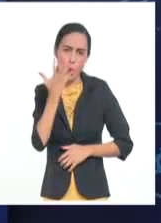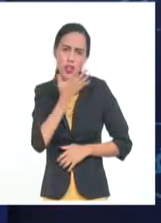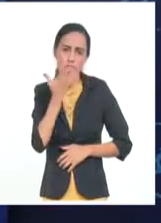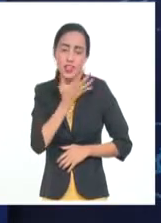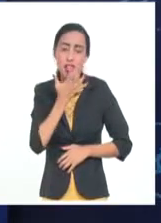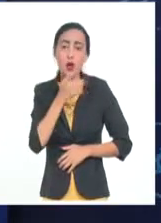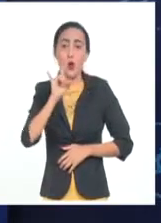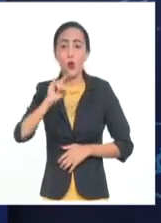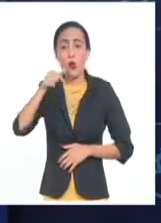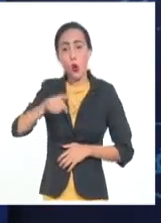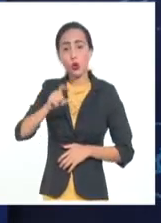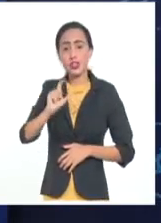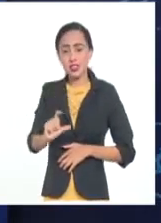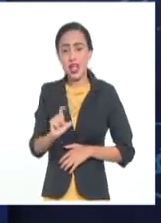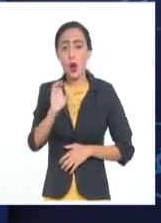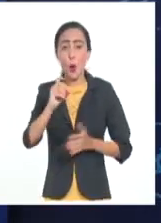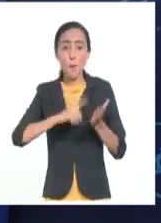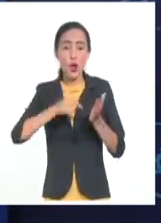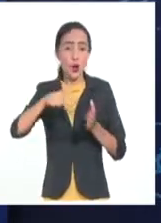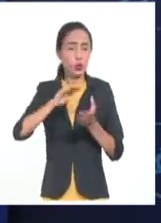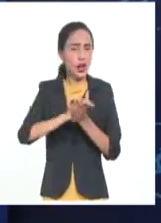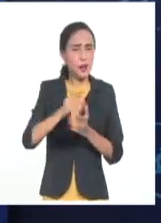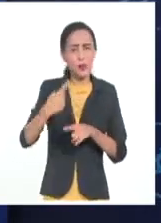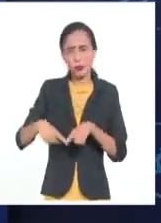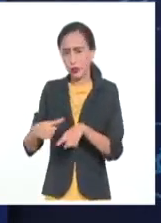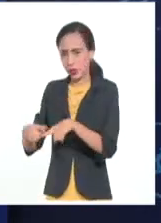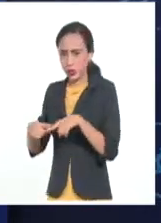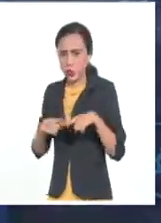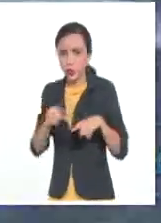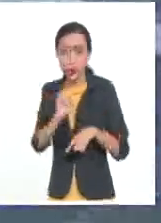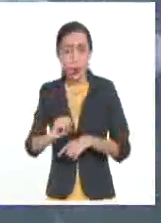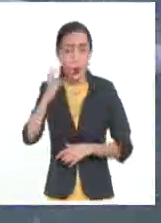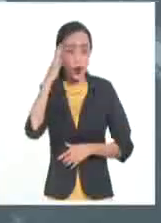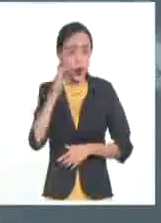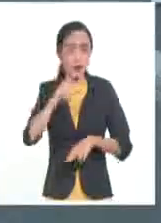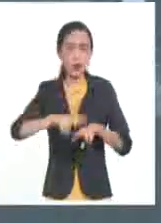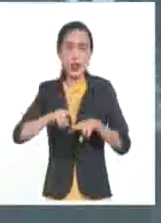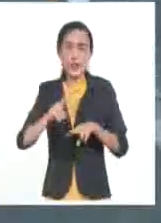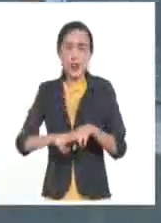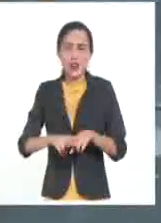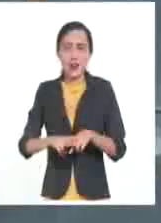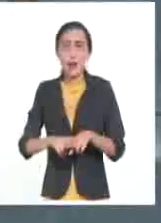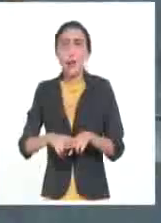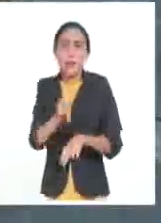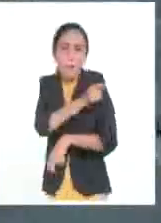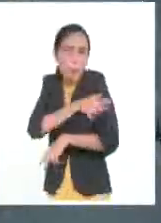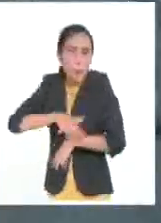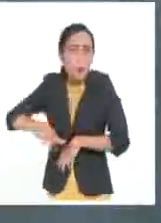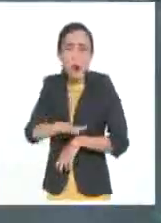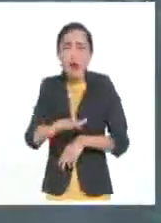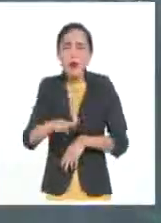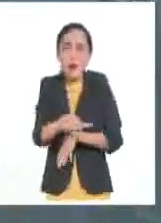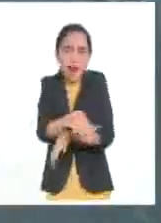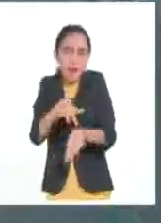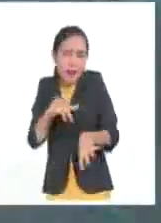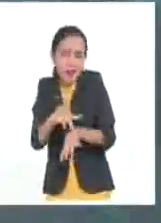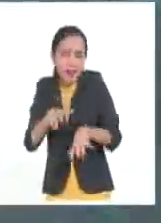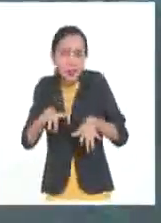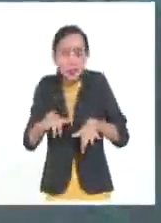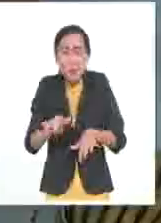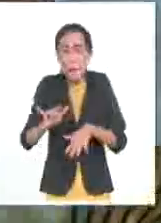organizaciones estudiantiles y organismos de la capital. Un nutrido público con sus mascotas acudió a las áreas del Parque Habanero,